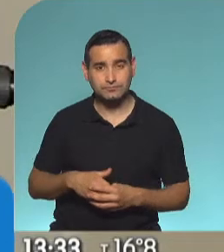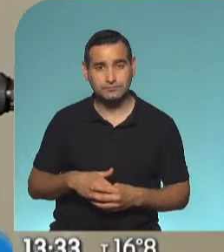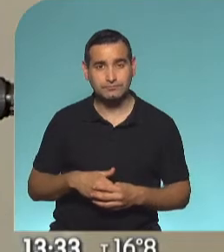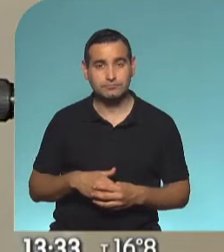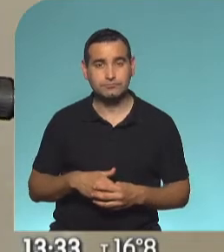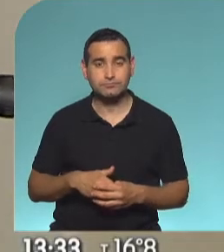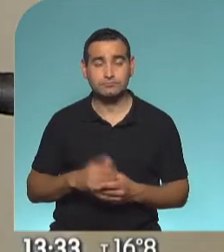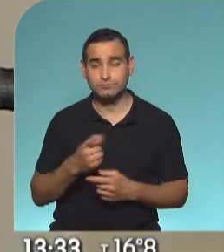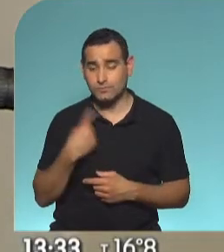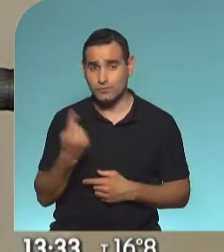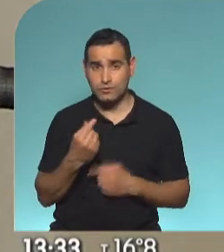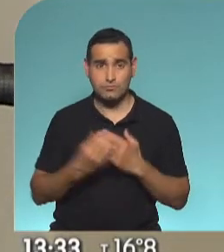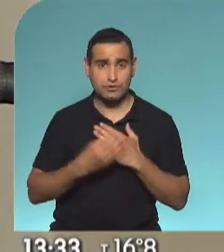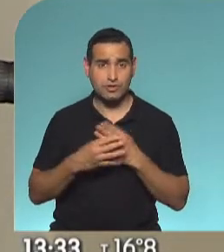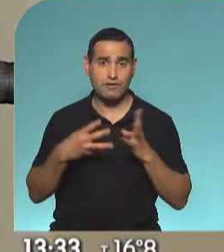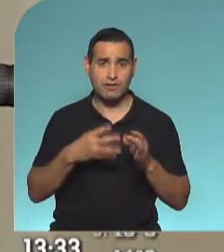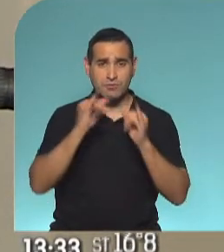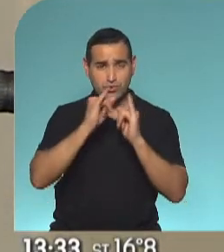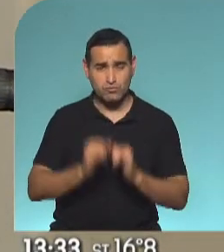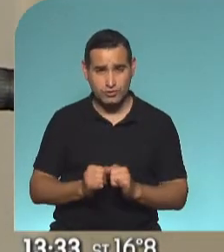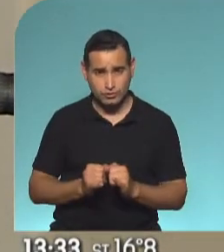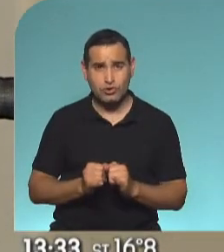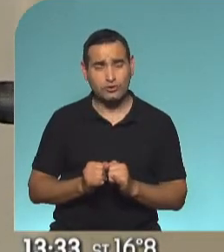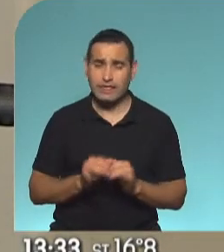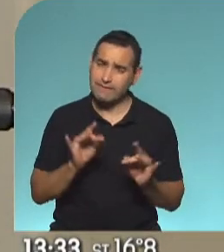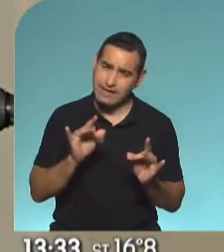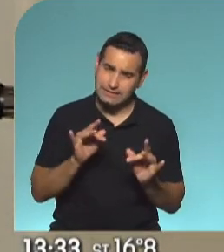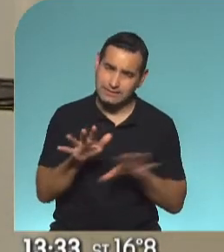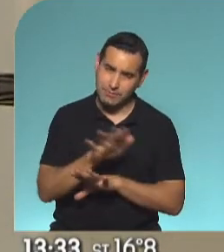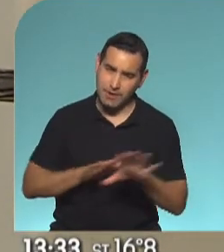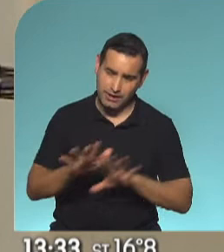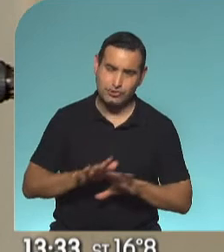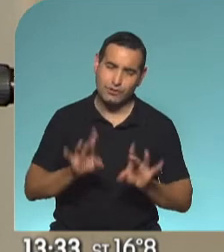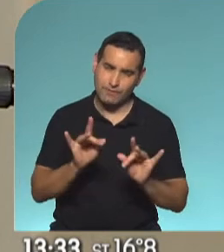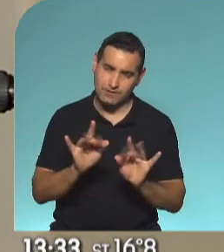Bueno, nosotros, el mecanismo del presupuesto es un mecanismo complejo de elaboración.